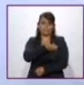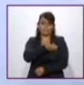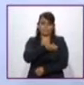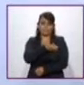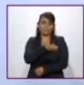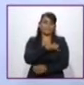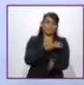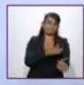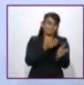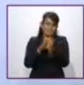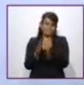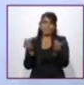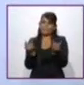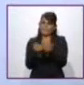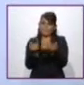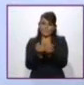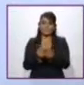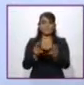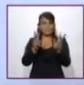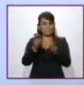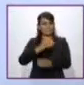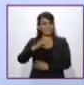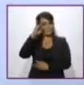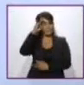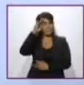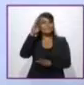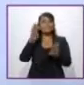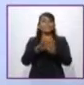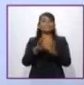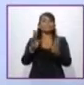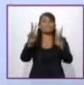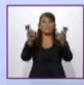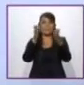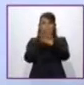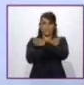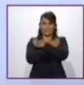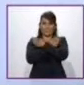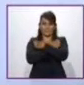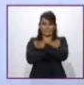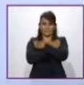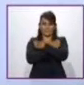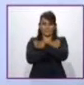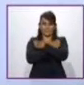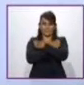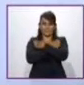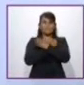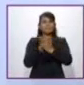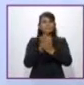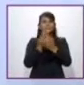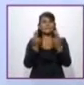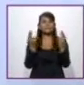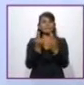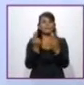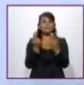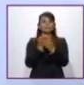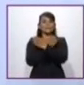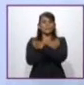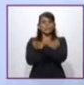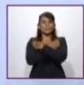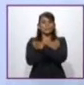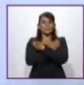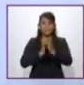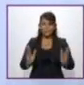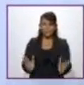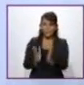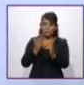en el que también tenemos que pensar, que es en el de la educación. Tenemos que fortalecer con educación para que todos